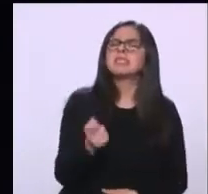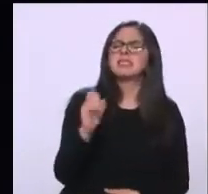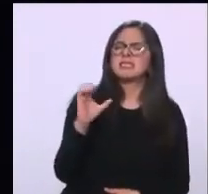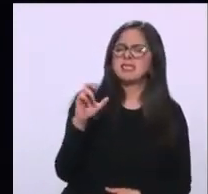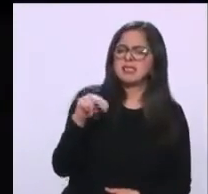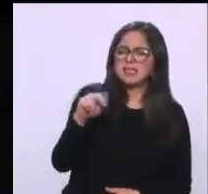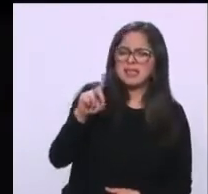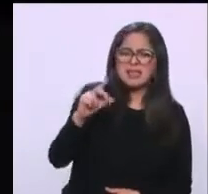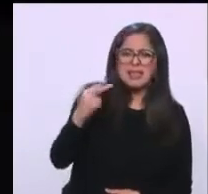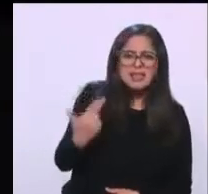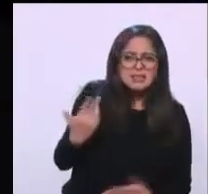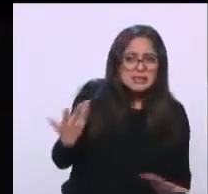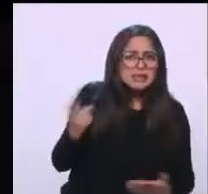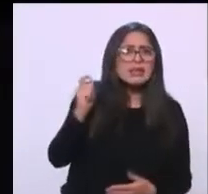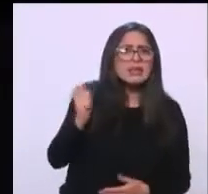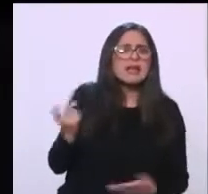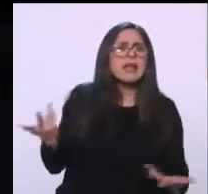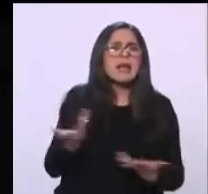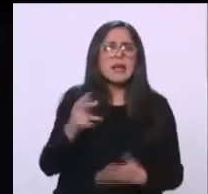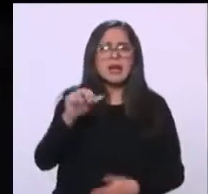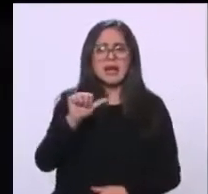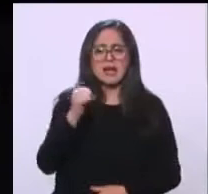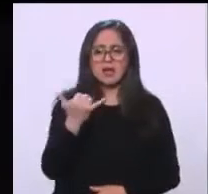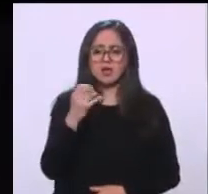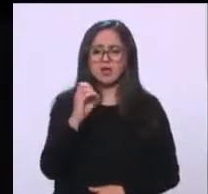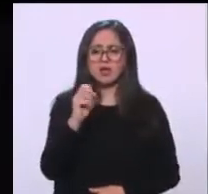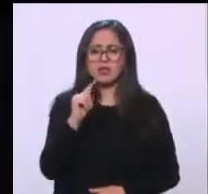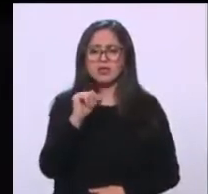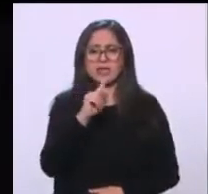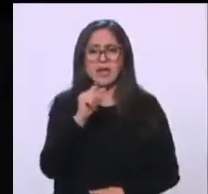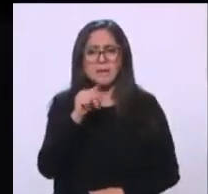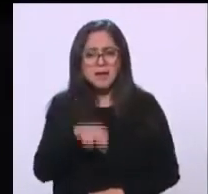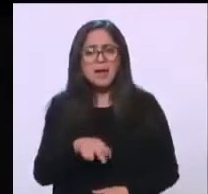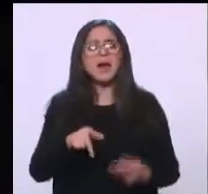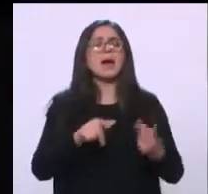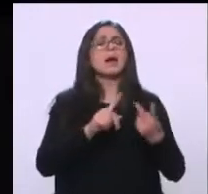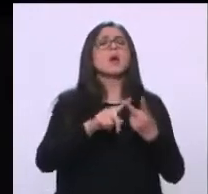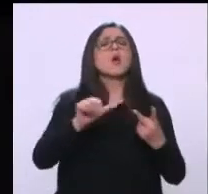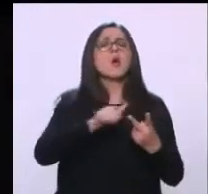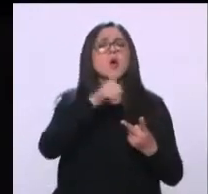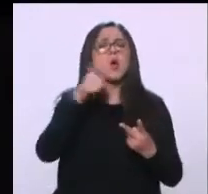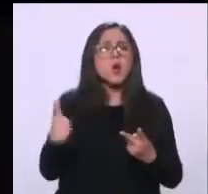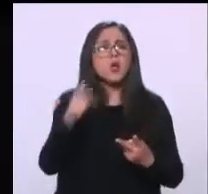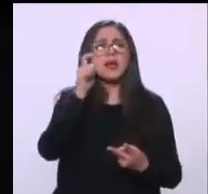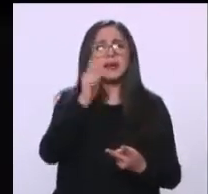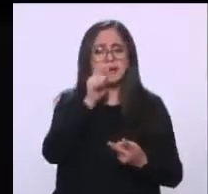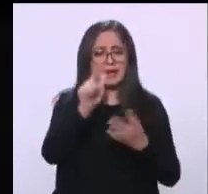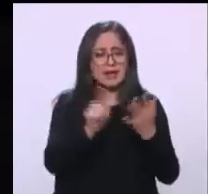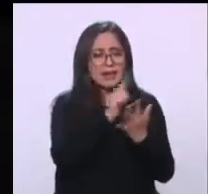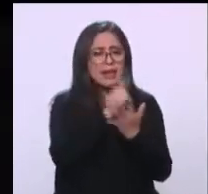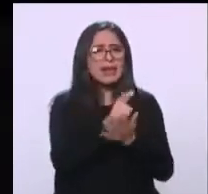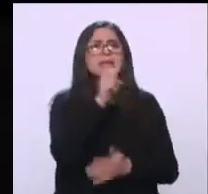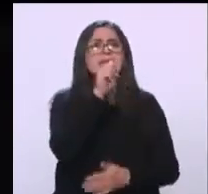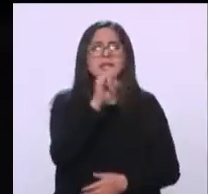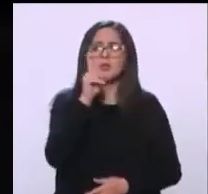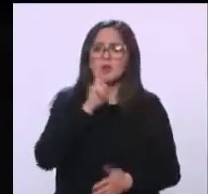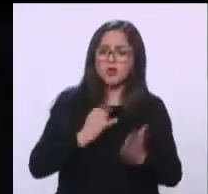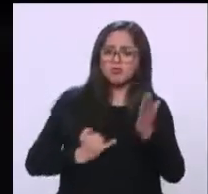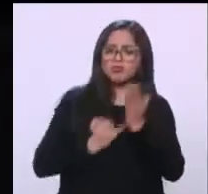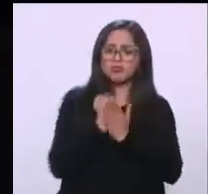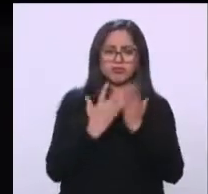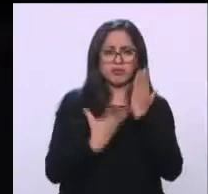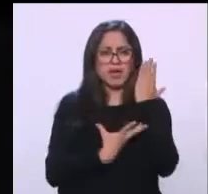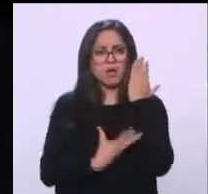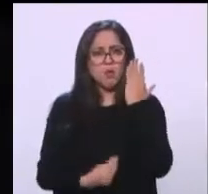hizo con Ayotzinapa, por Dios, o lo que hizo, luchó en contra del aborto cuando se legalizó aquí en la Ciudad de México. Entonces creo que contextualizar que